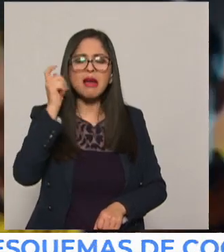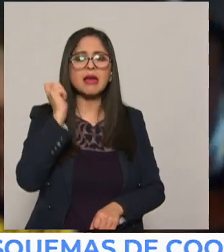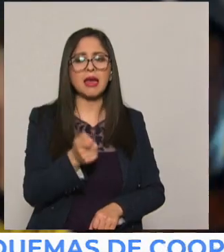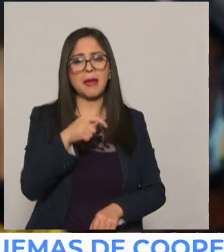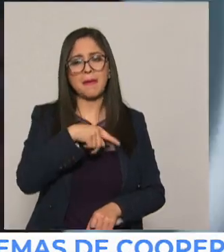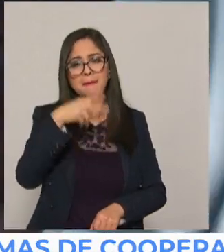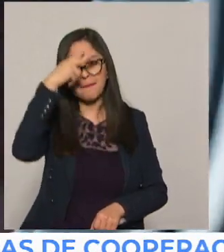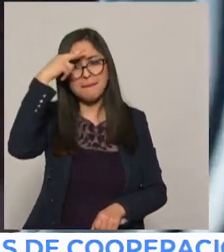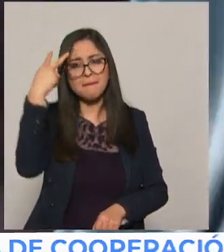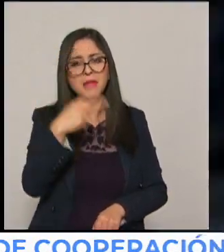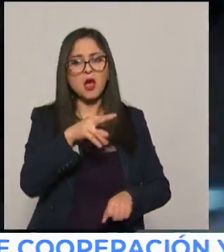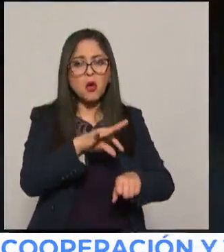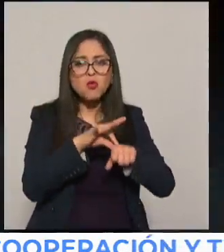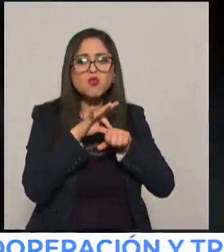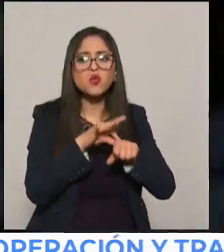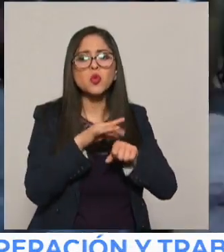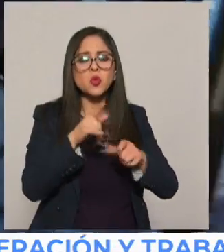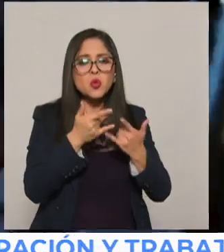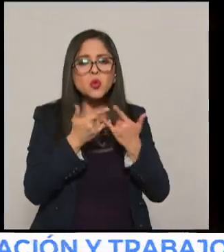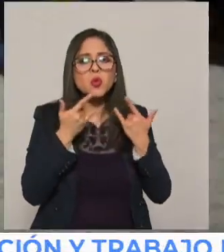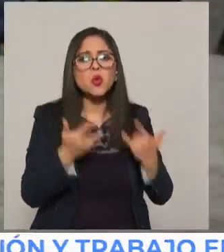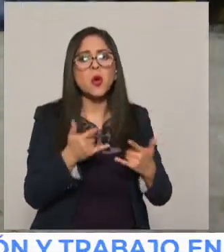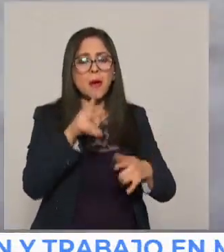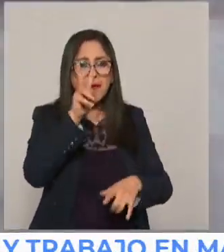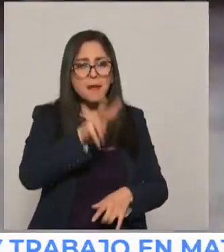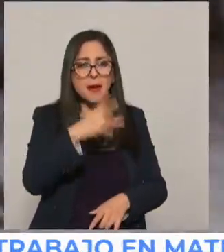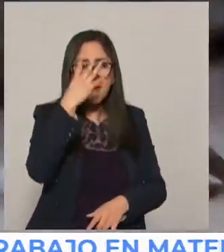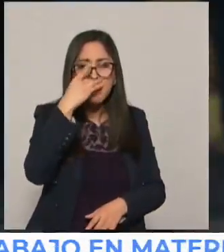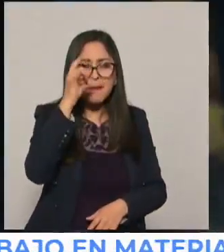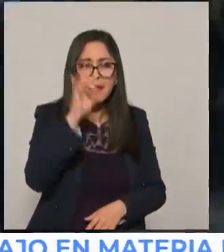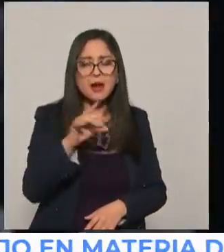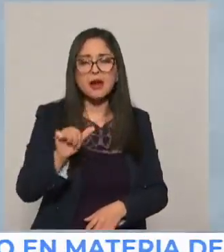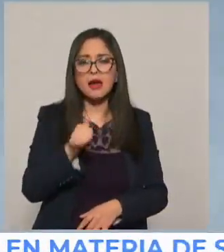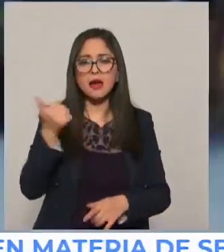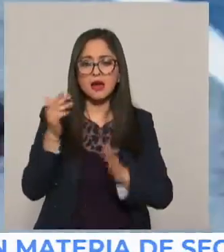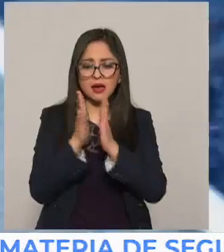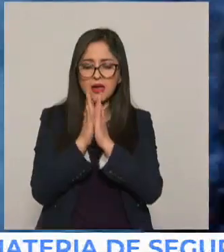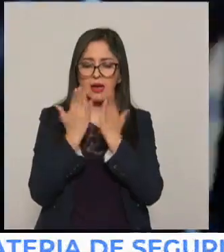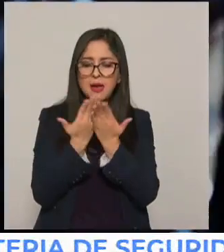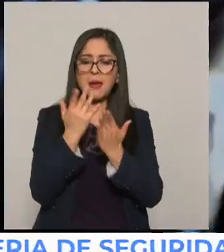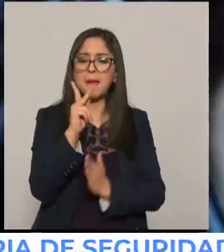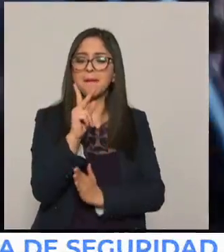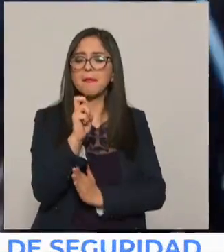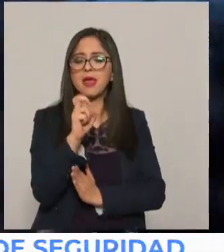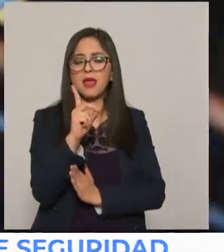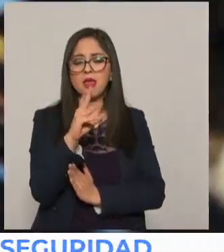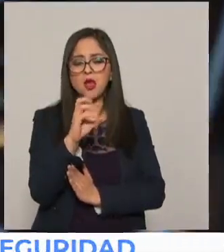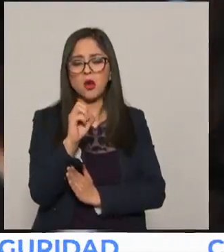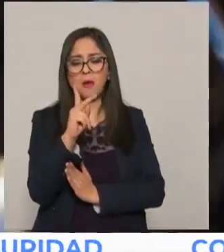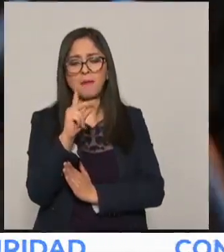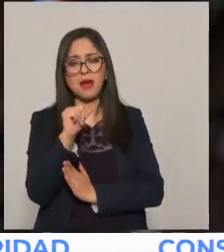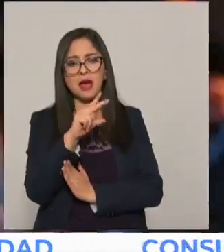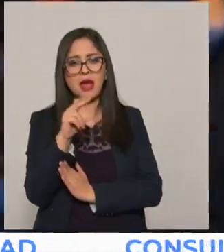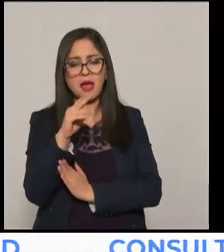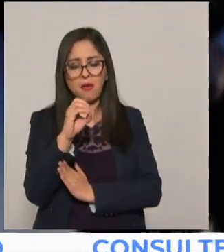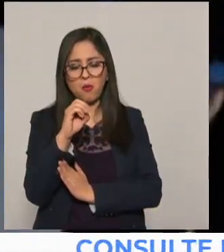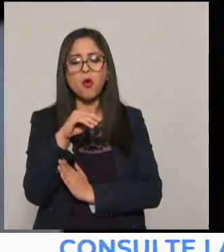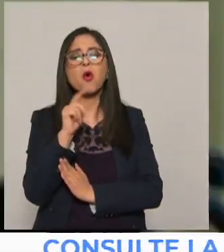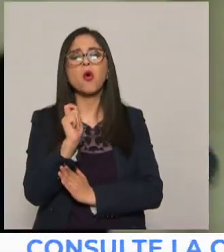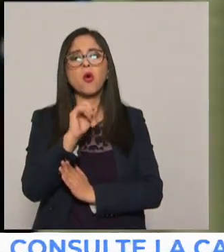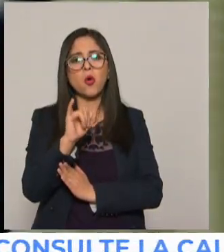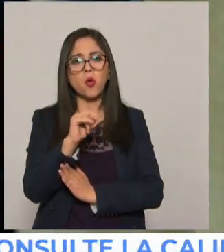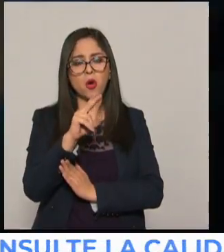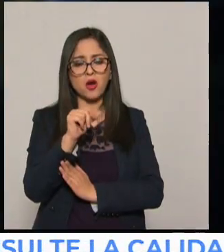realismo mágico, que uno de nuestros libros más importantes es El Pedro Páramo de Juan Rulfo, que una de las películas más importantes es